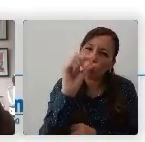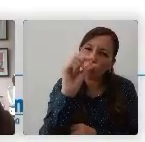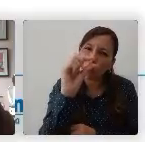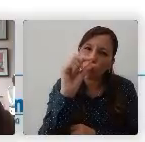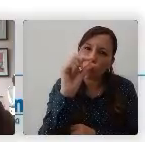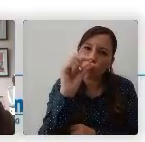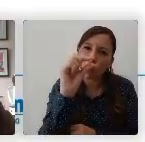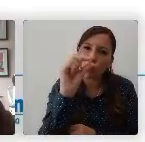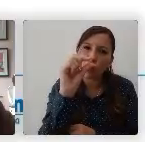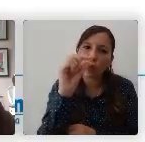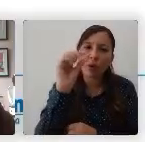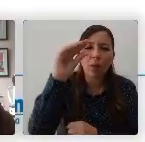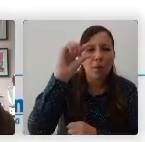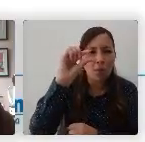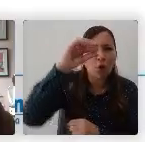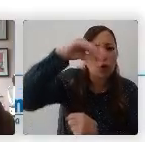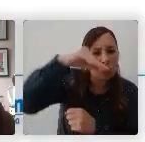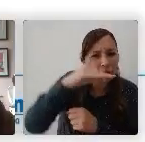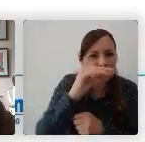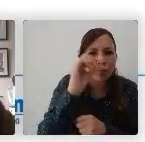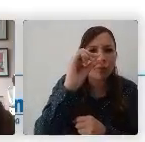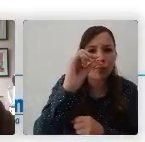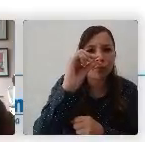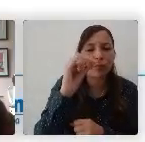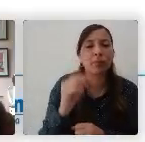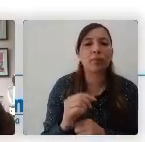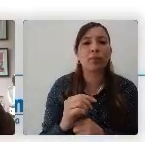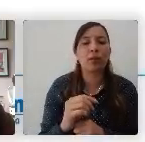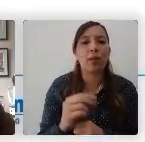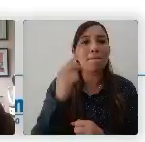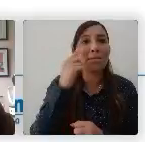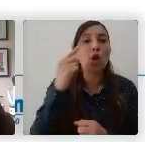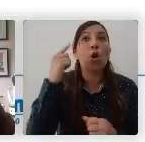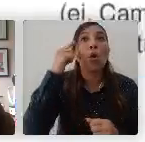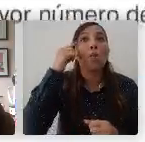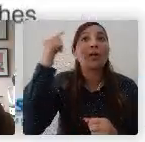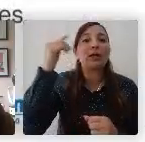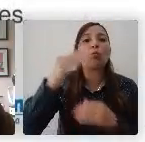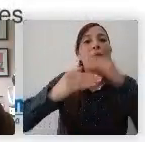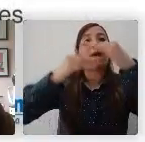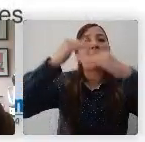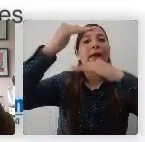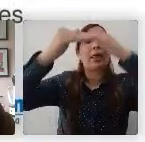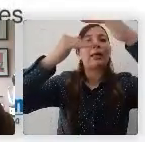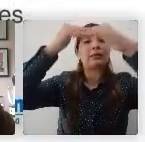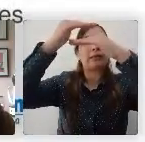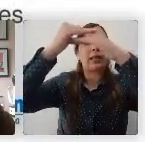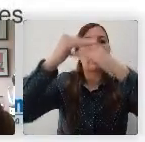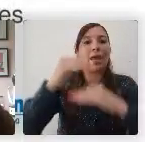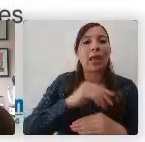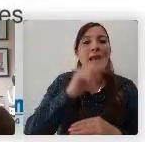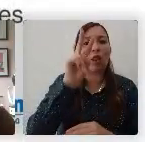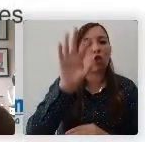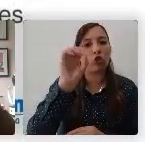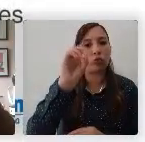ha habido una caída en este aspecto pero con perspectivas de recuperación que justamente las vamos a ver acá